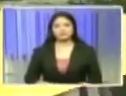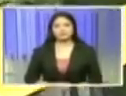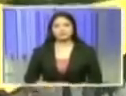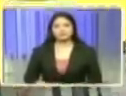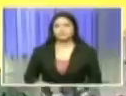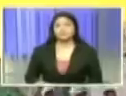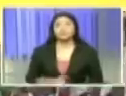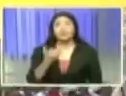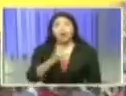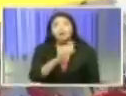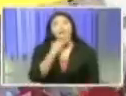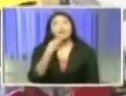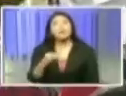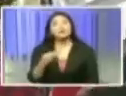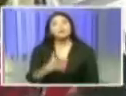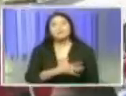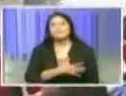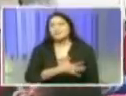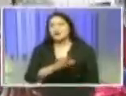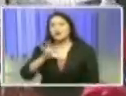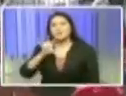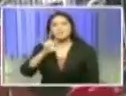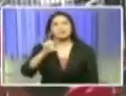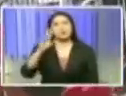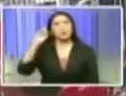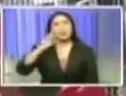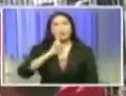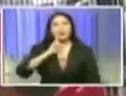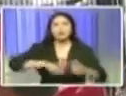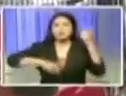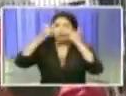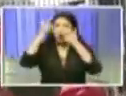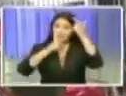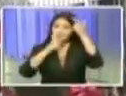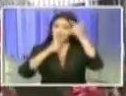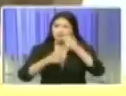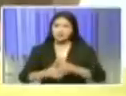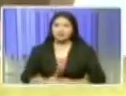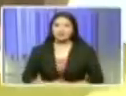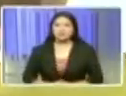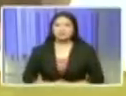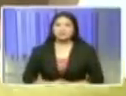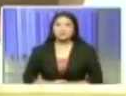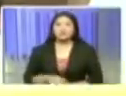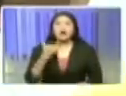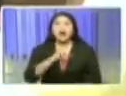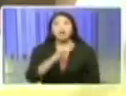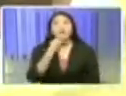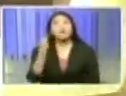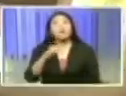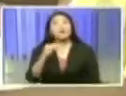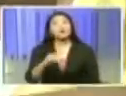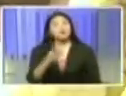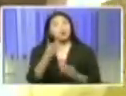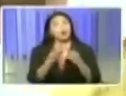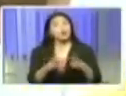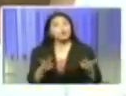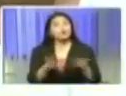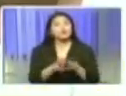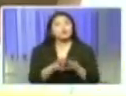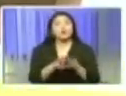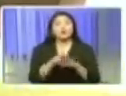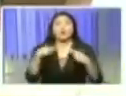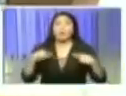Hay una juventud patriota bolivariana, chavista, hay una juventud con valores